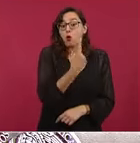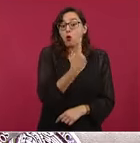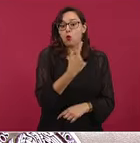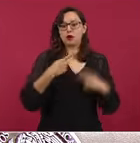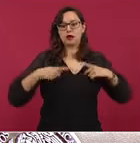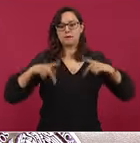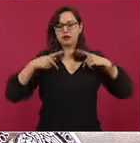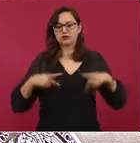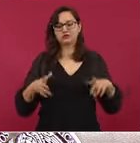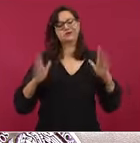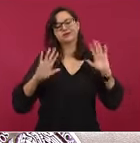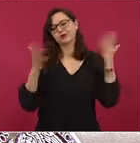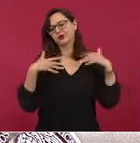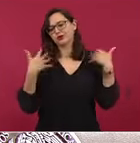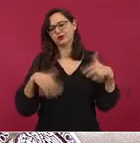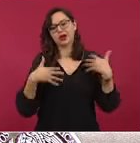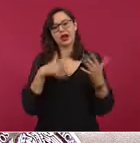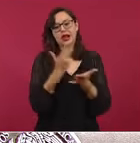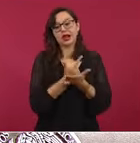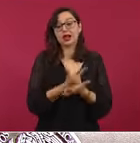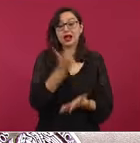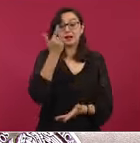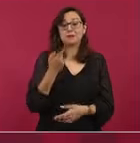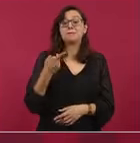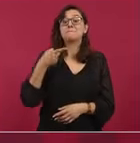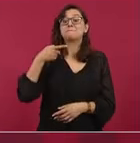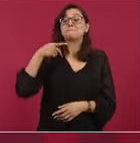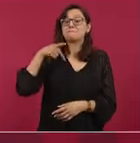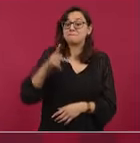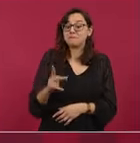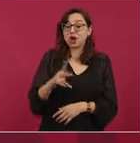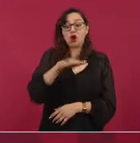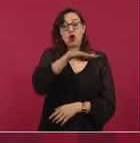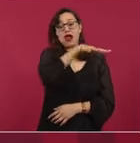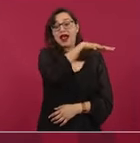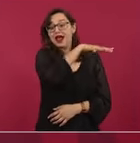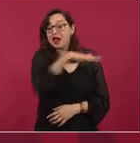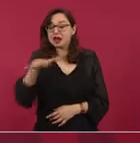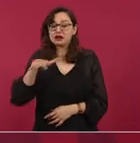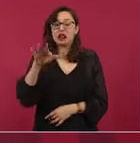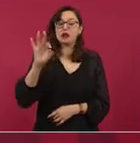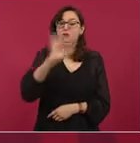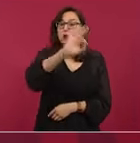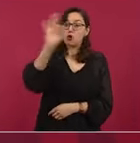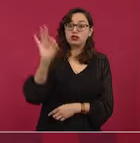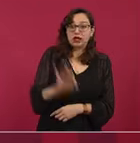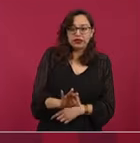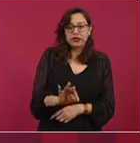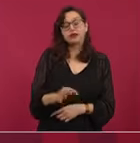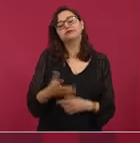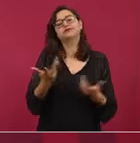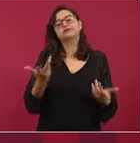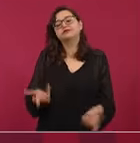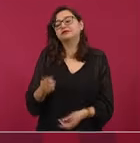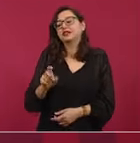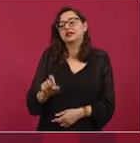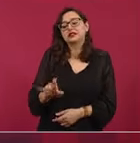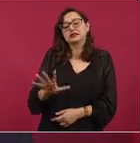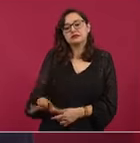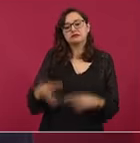Pero lo vemos en términos de lo que ha significado la epidemia, es una noticia positiva el hecho de que haya ya tan